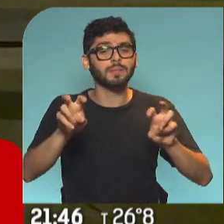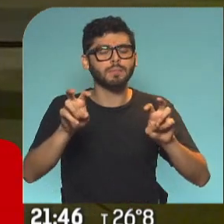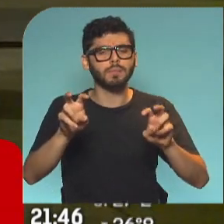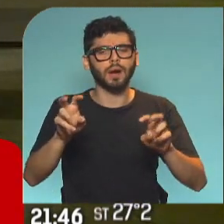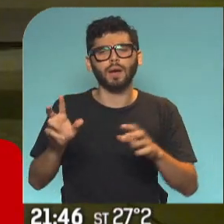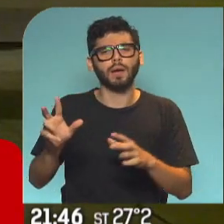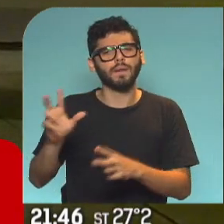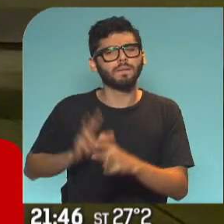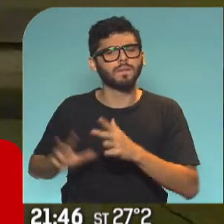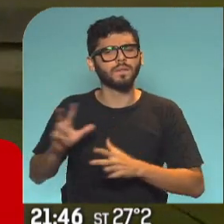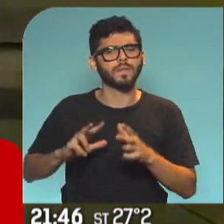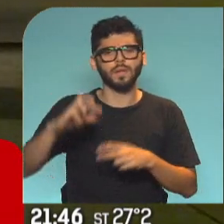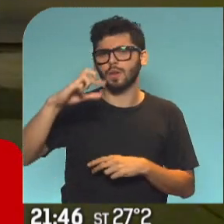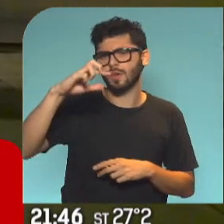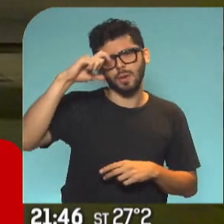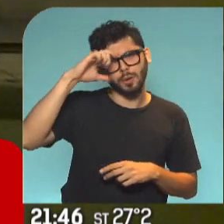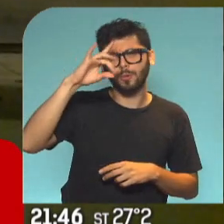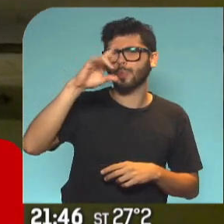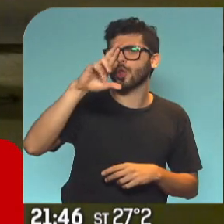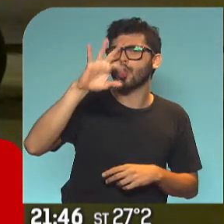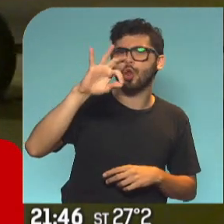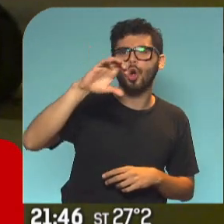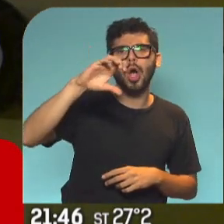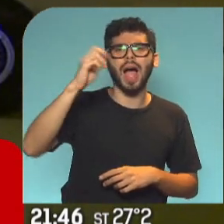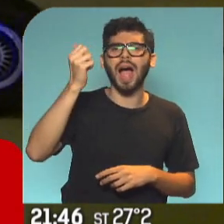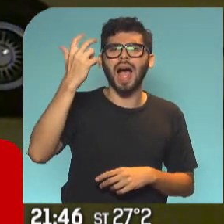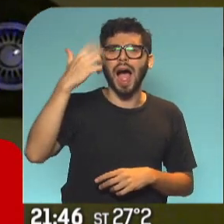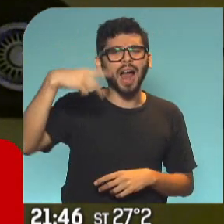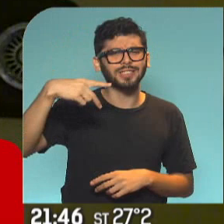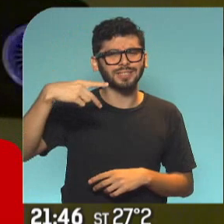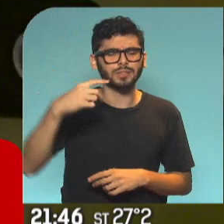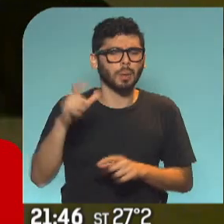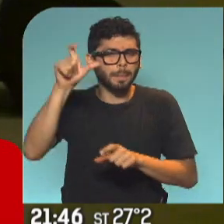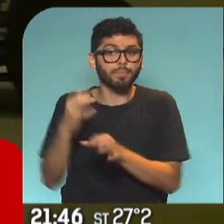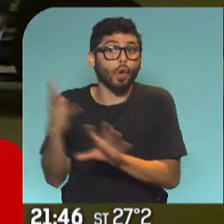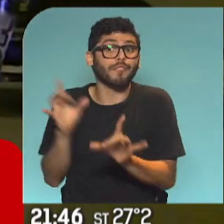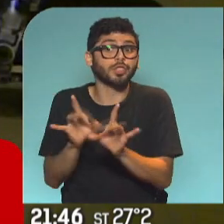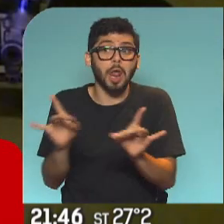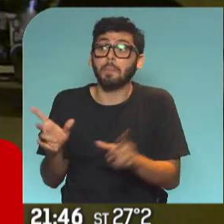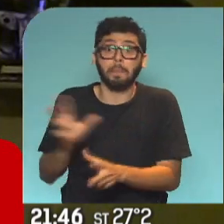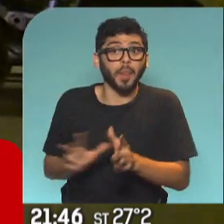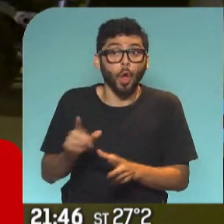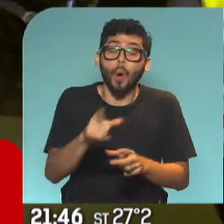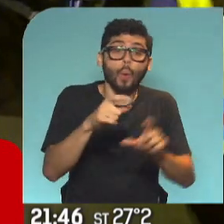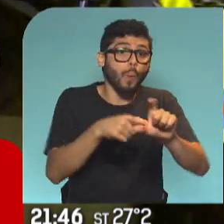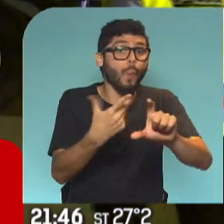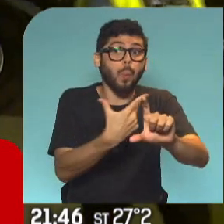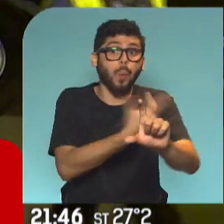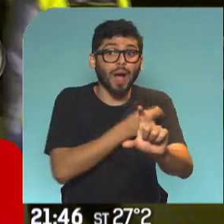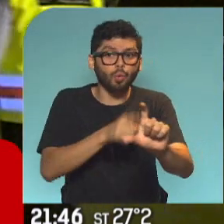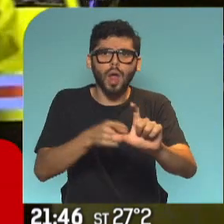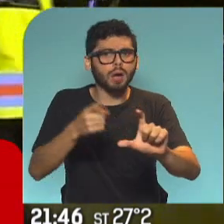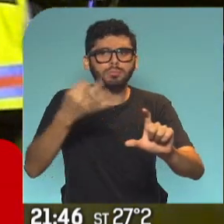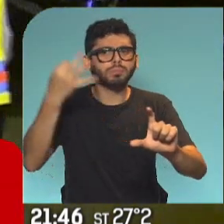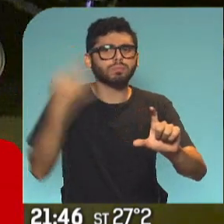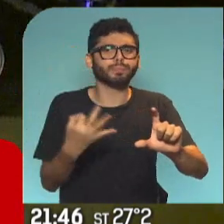contaba Pedro Can, el infectólogo, ¿no? Él dice que es extremadamente segura esta vacuna. Recordemos que es el responsable de los ensayos